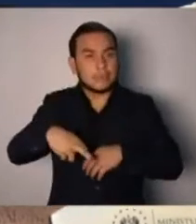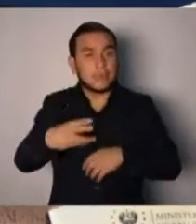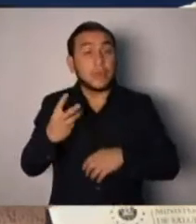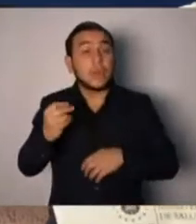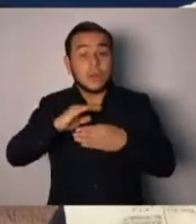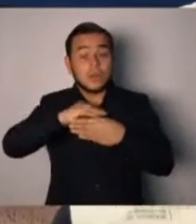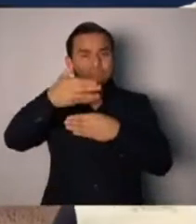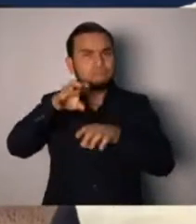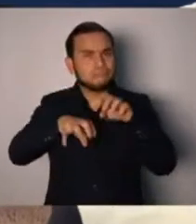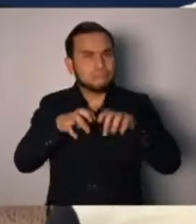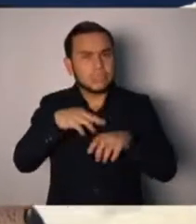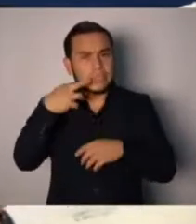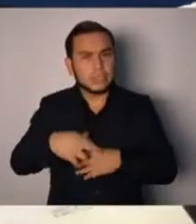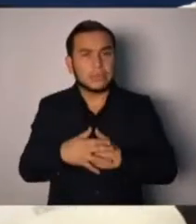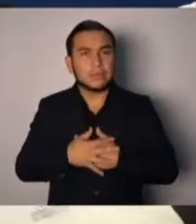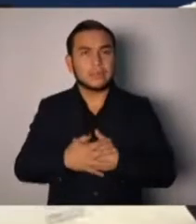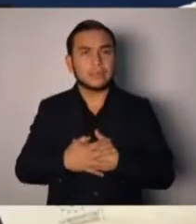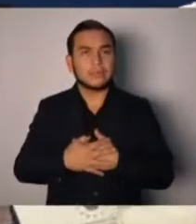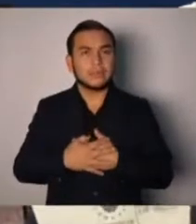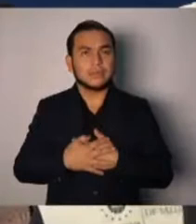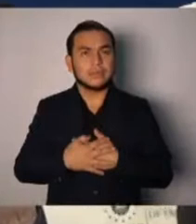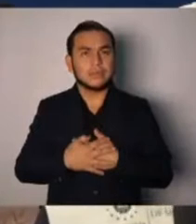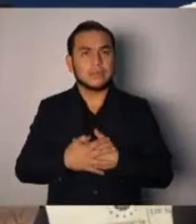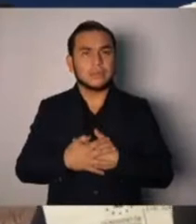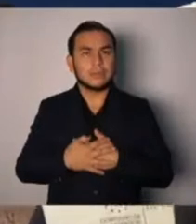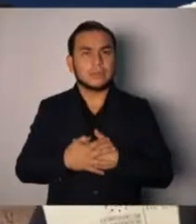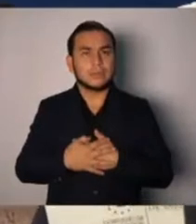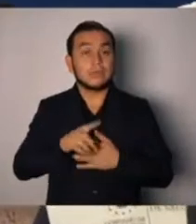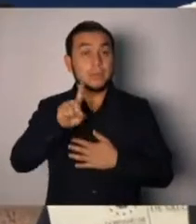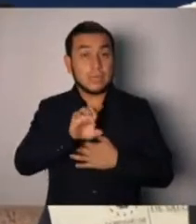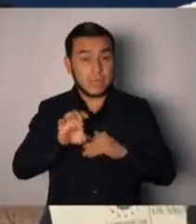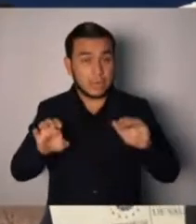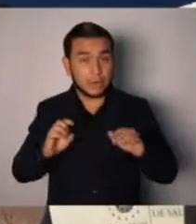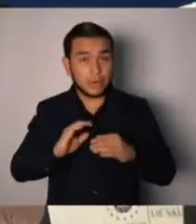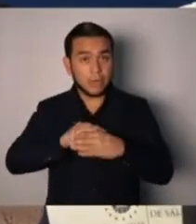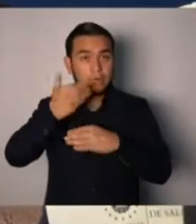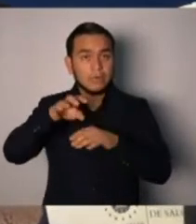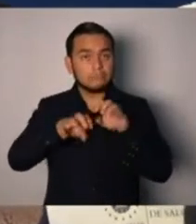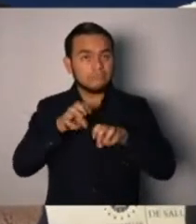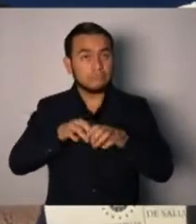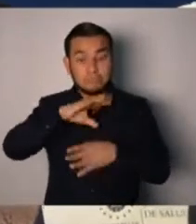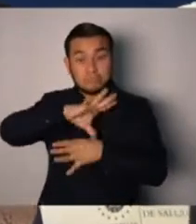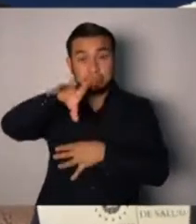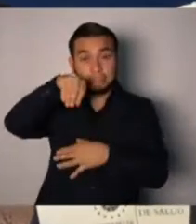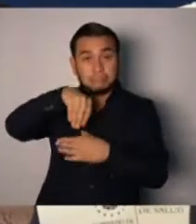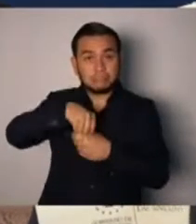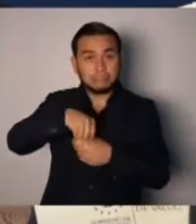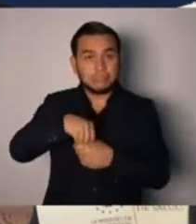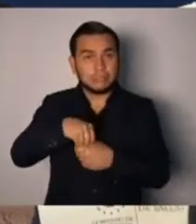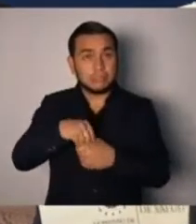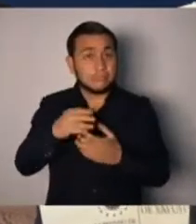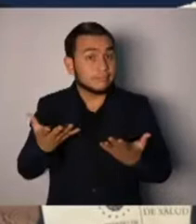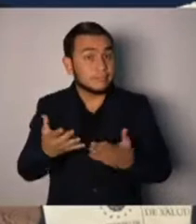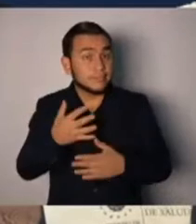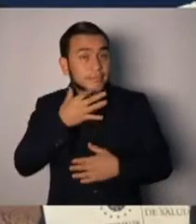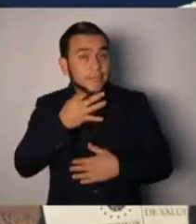computadora primero le pusieron una compu uno es como un niño una computadora para hacerlo inclusive le pusieron un niño una niña una computadora